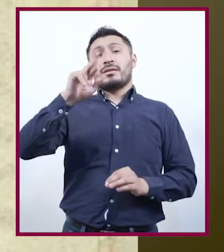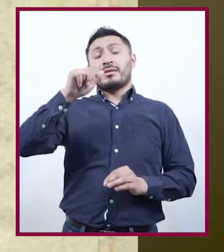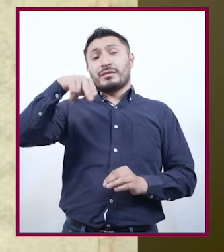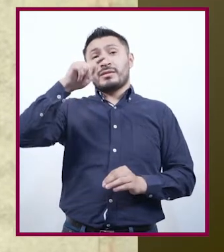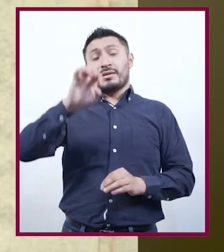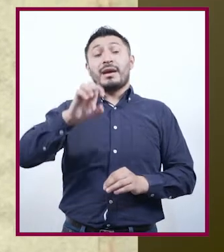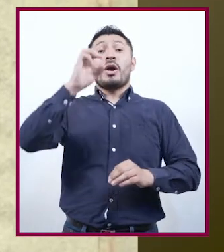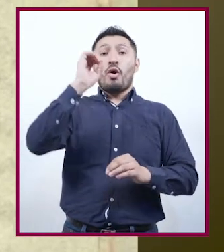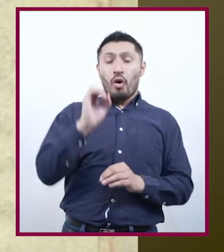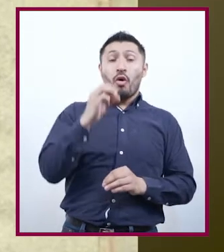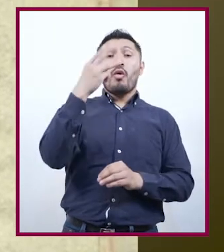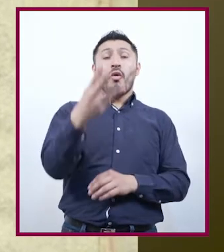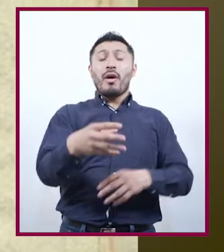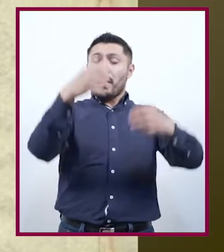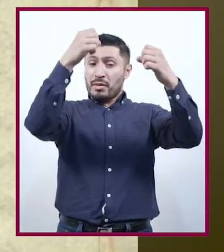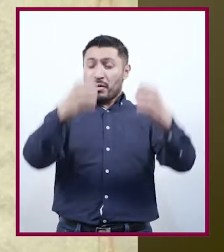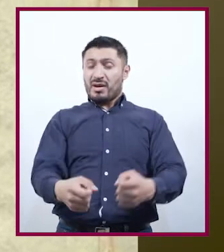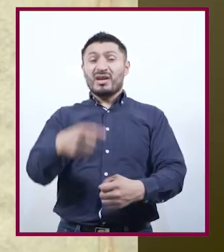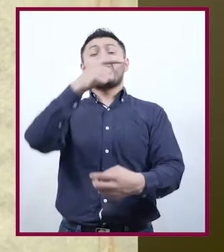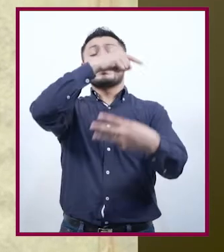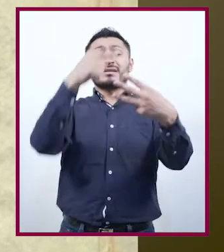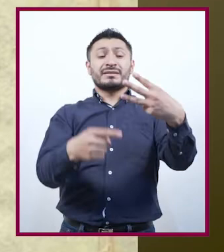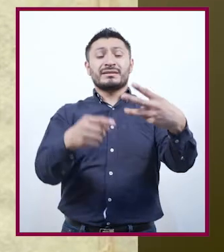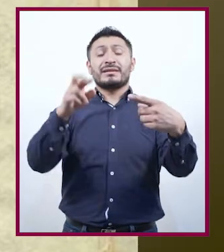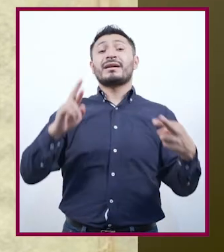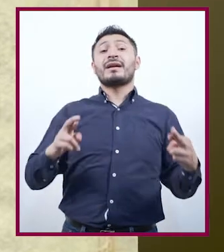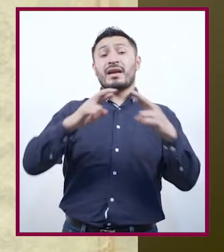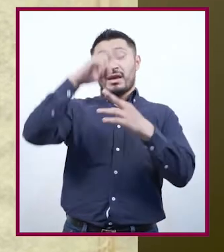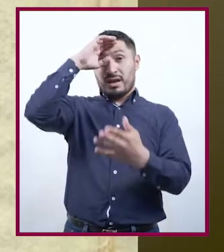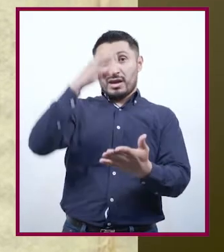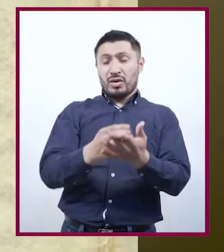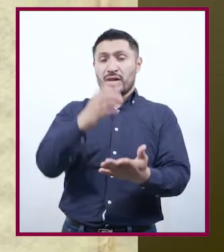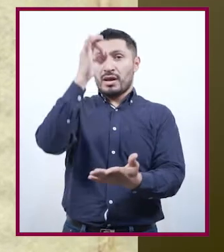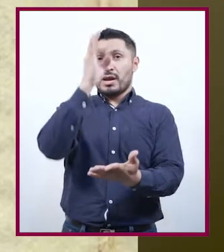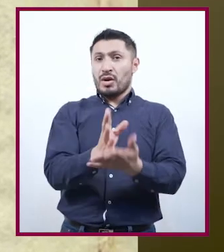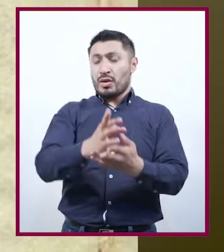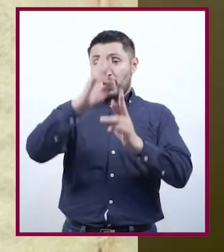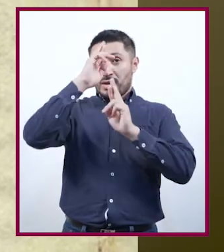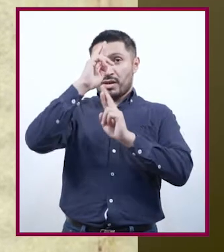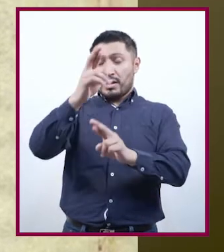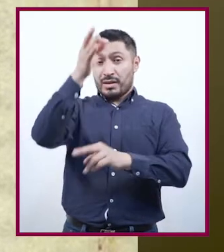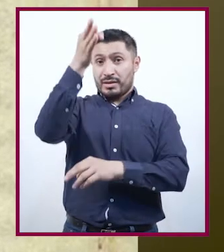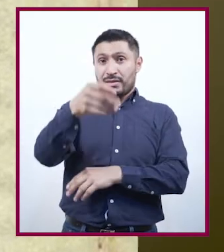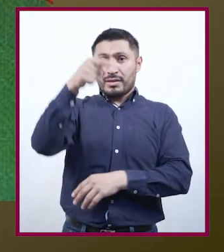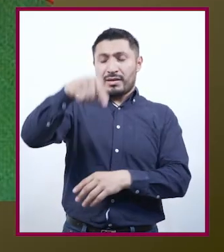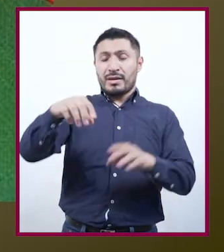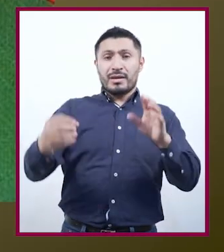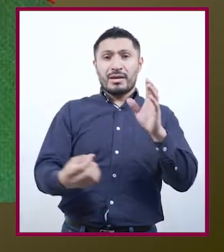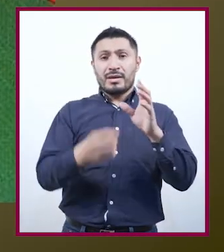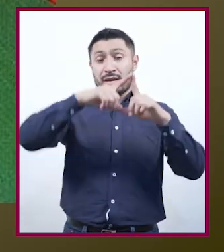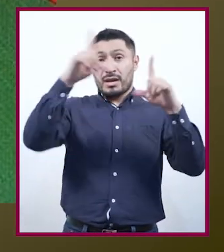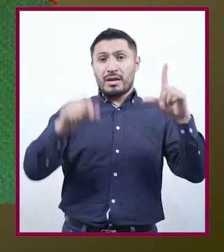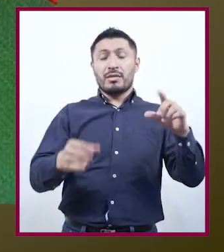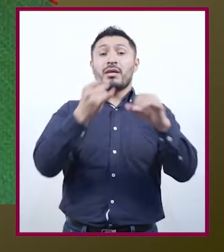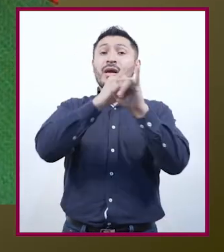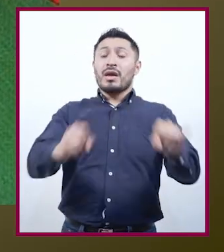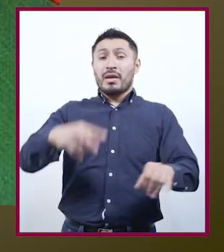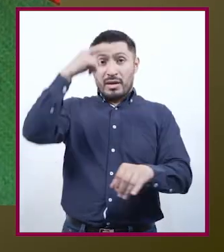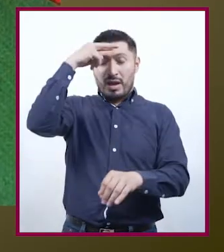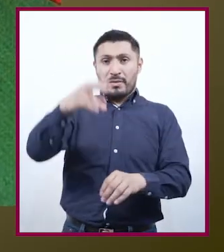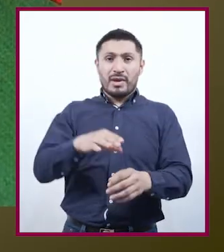ejército Trigarante o de las tres garantías, las cuales eran religión católica como única tolerada en la nueva